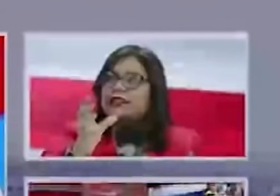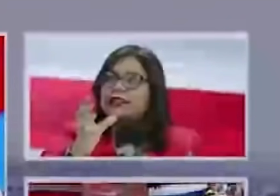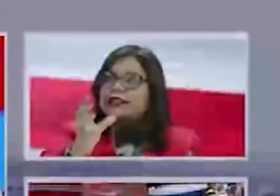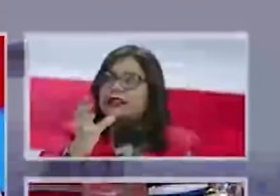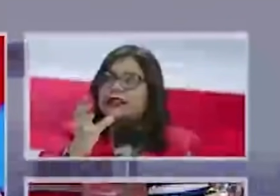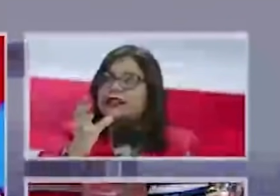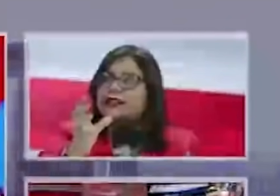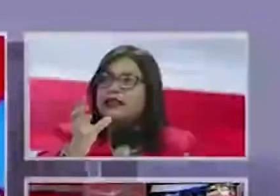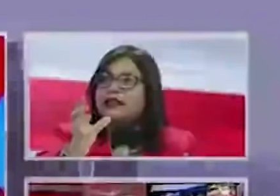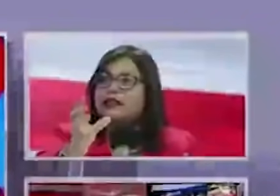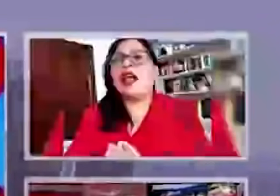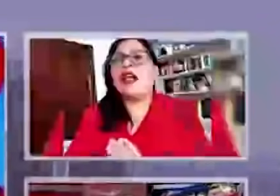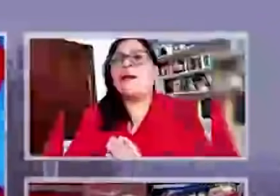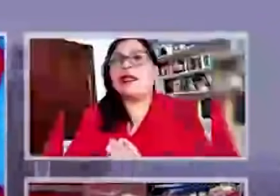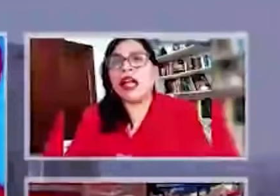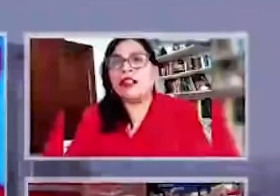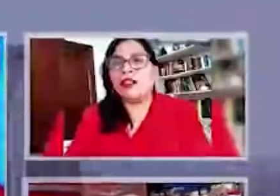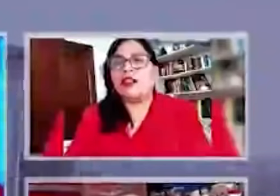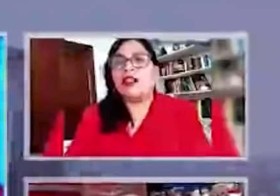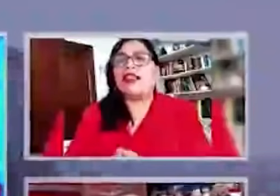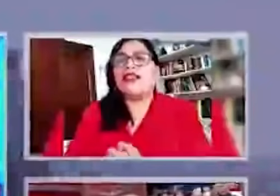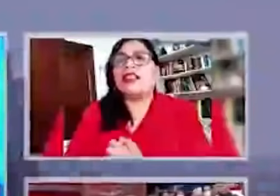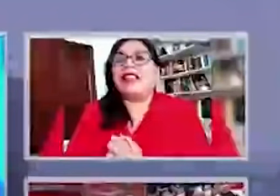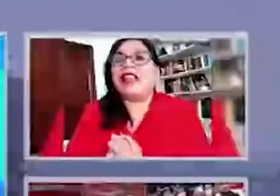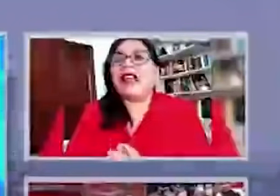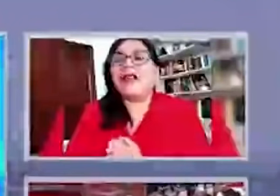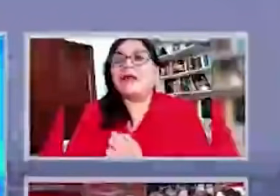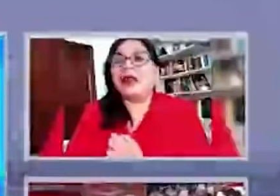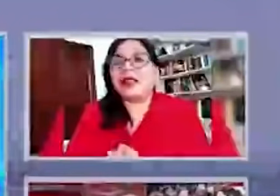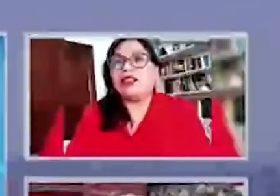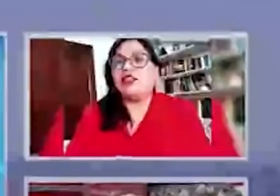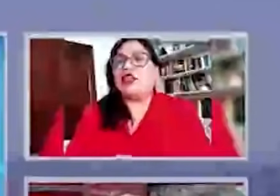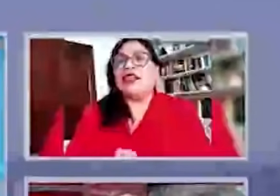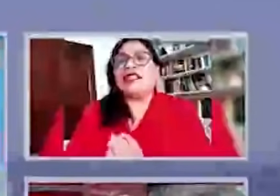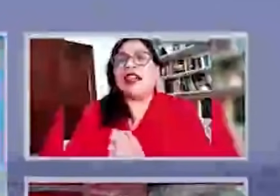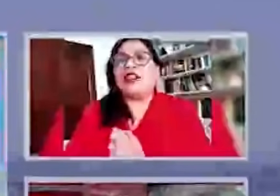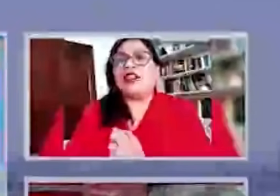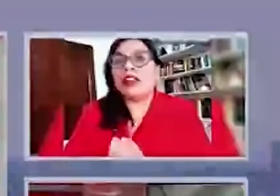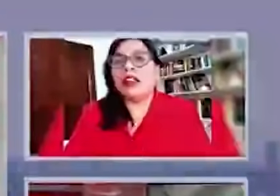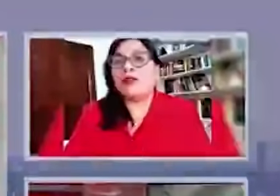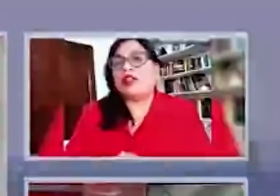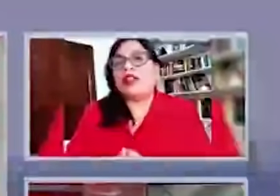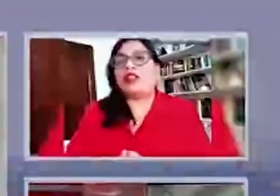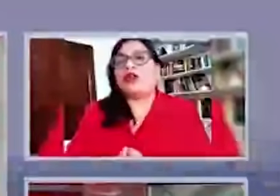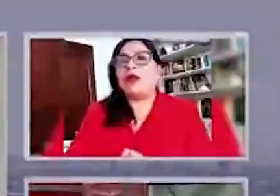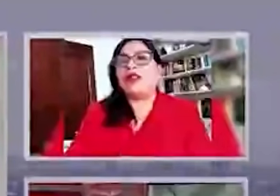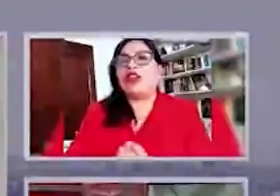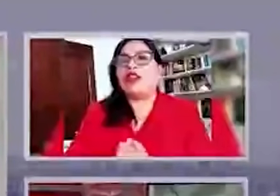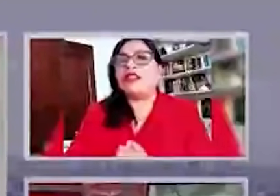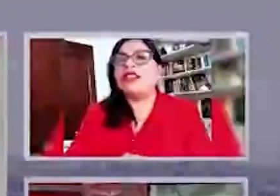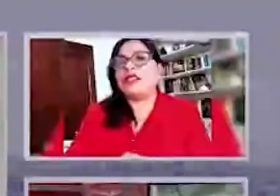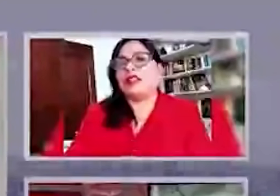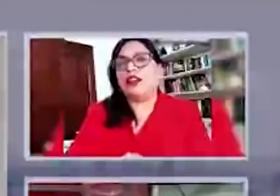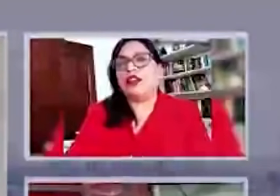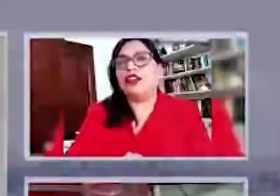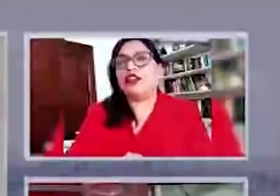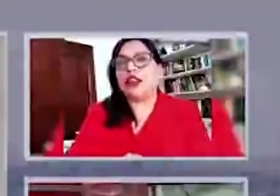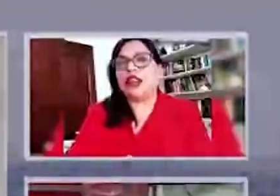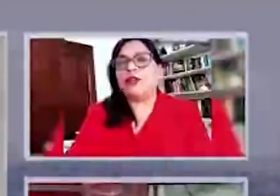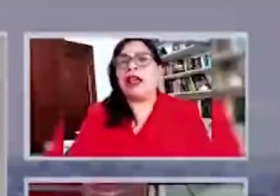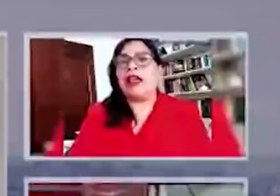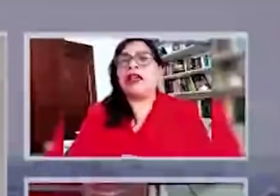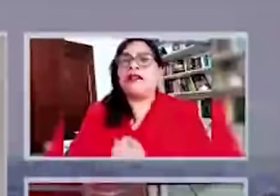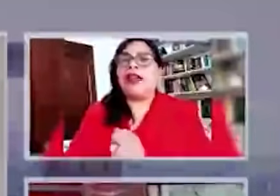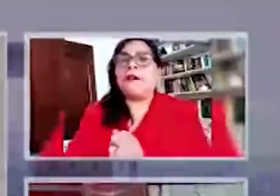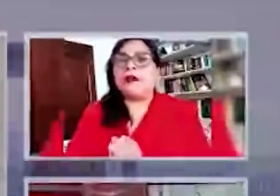decir que nadie presentó tachas. Claro, efectivamente, cosa que es verdad cerró, también, ¿eh? Porque no hubo tachas, no se presentó tachas. Pero